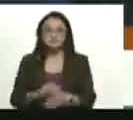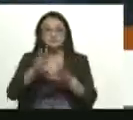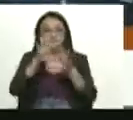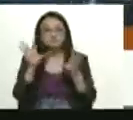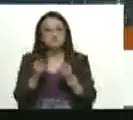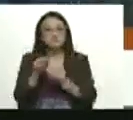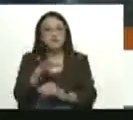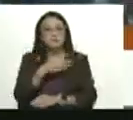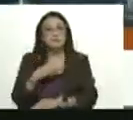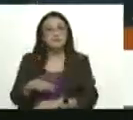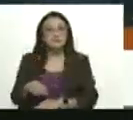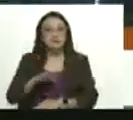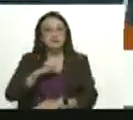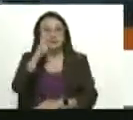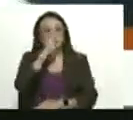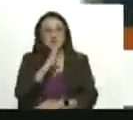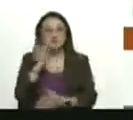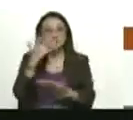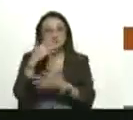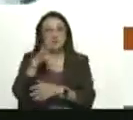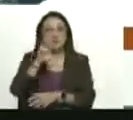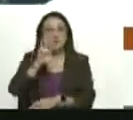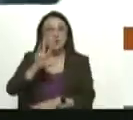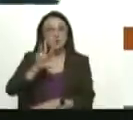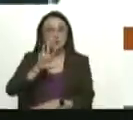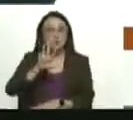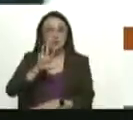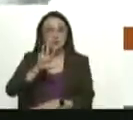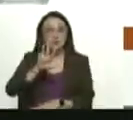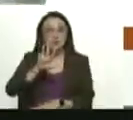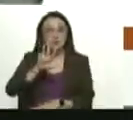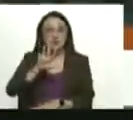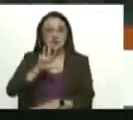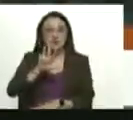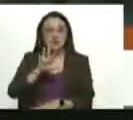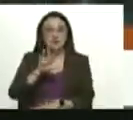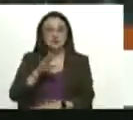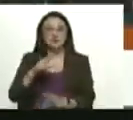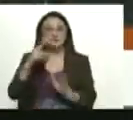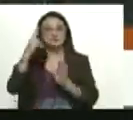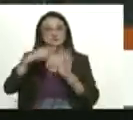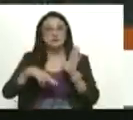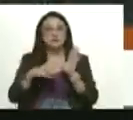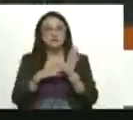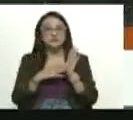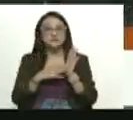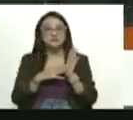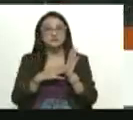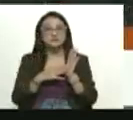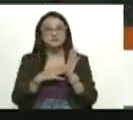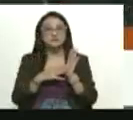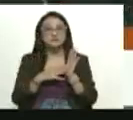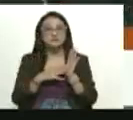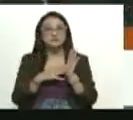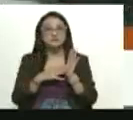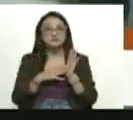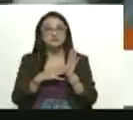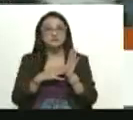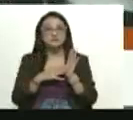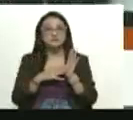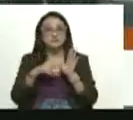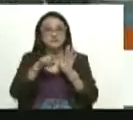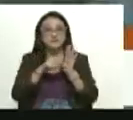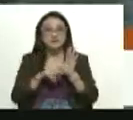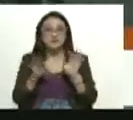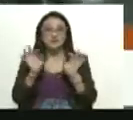presidente de la República Federativa de Brasil, Luis Inácio Lula da Silva, dando lectura de esta adopción de medidas concretas